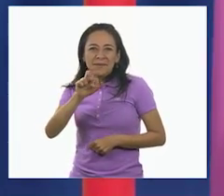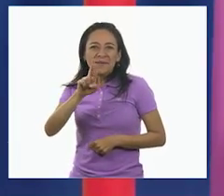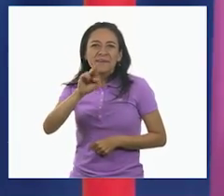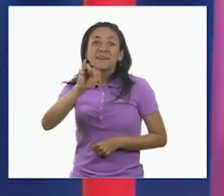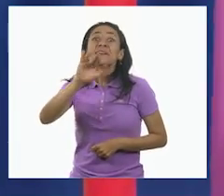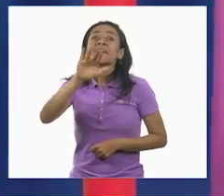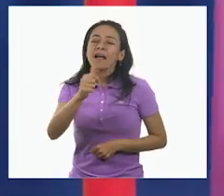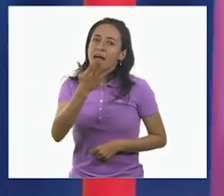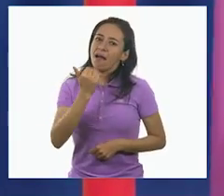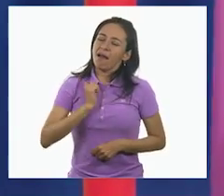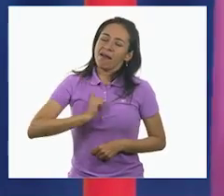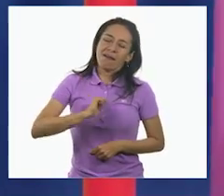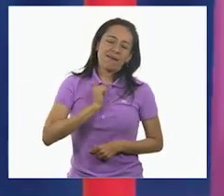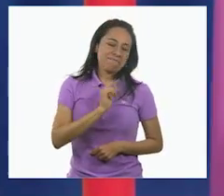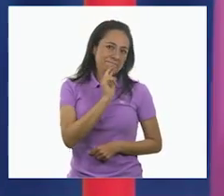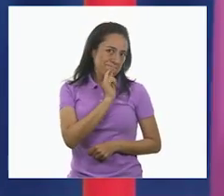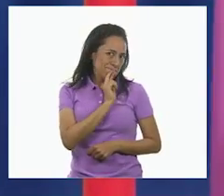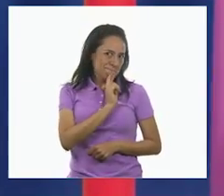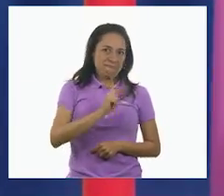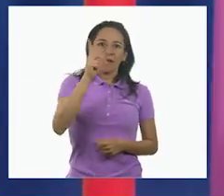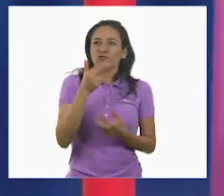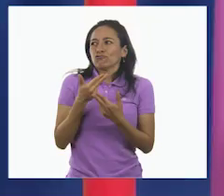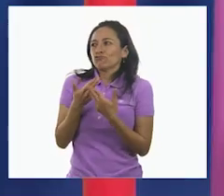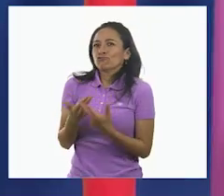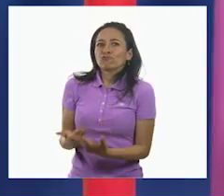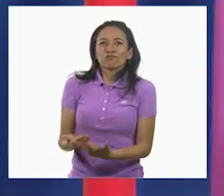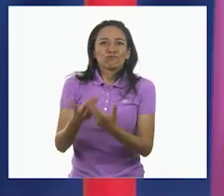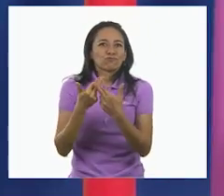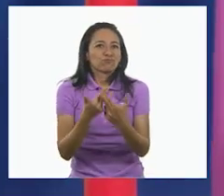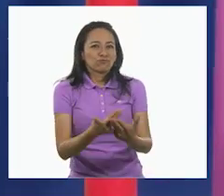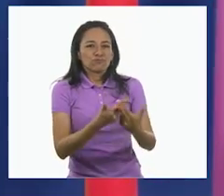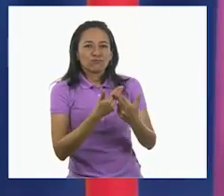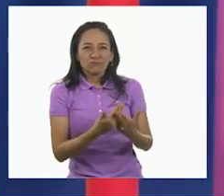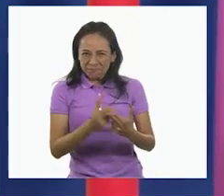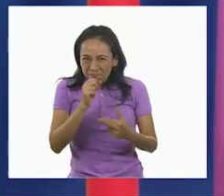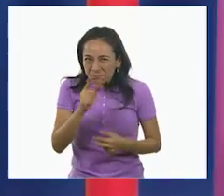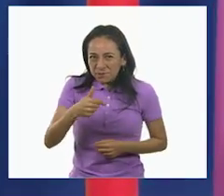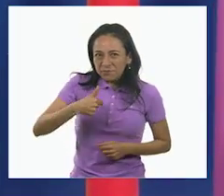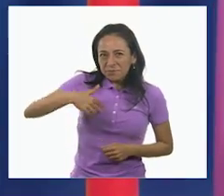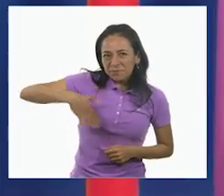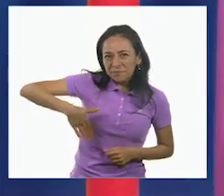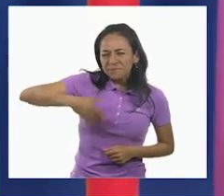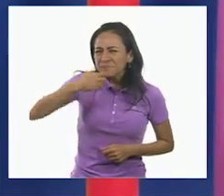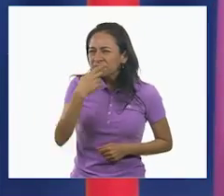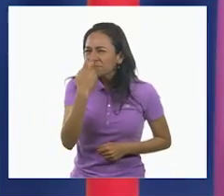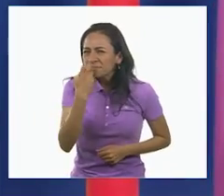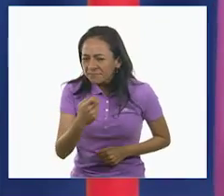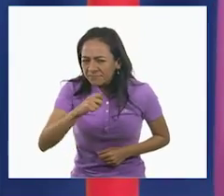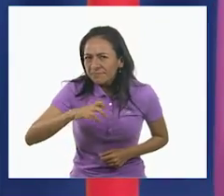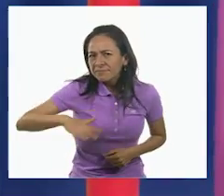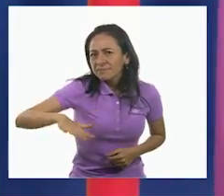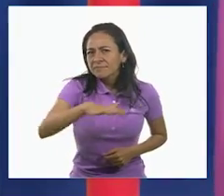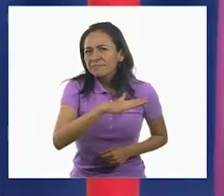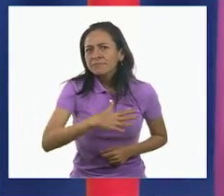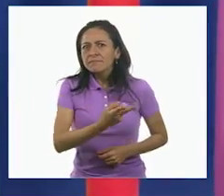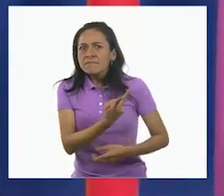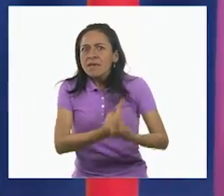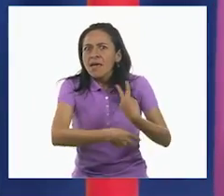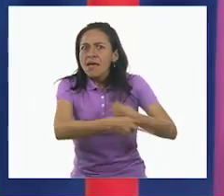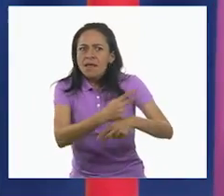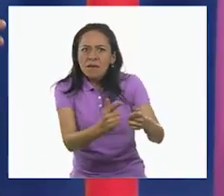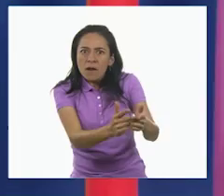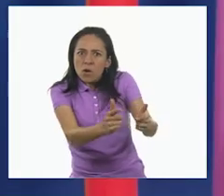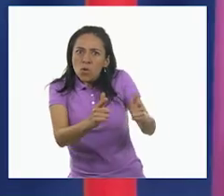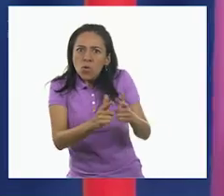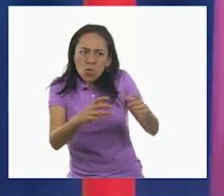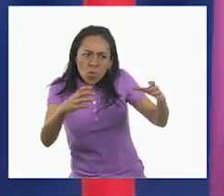mejores. Y por eso, como lo dije anteriormente, ahí se desarrollaron grandes grupos sociales,